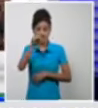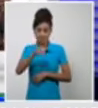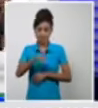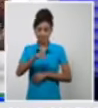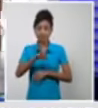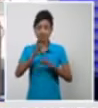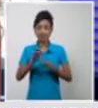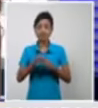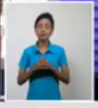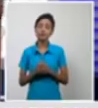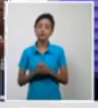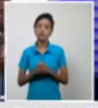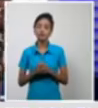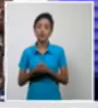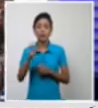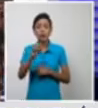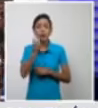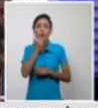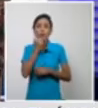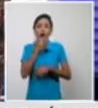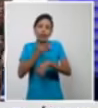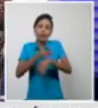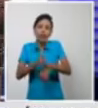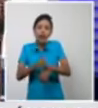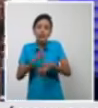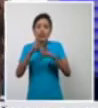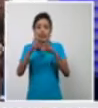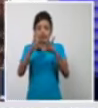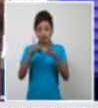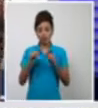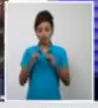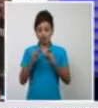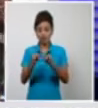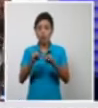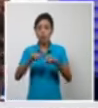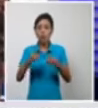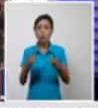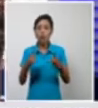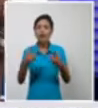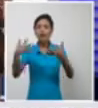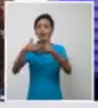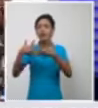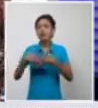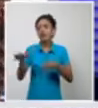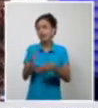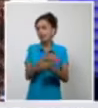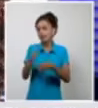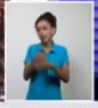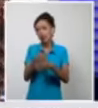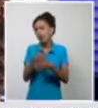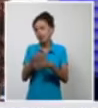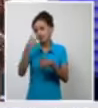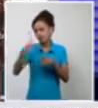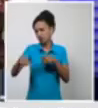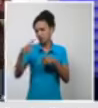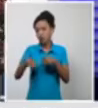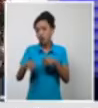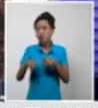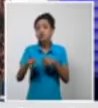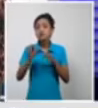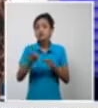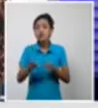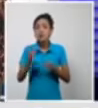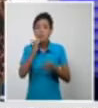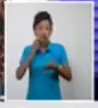siempre es un poquito más tardío los resultados porque se involucran muchos factores, la mirada es muy